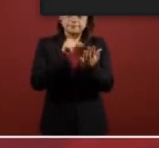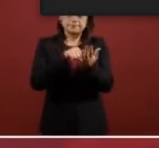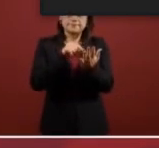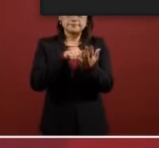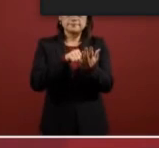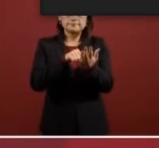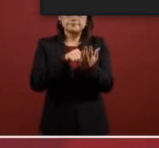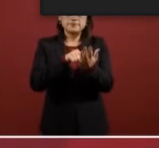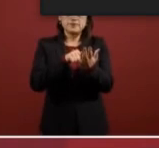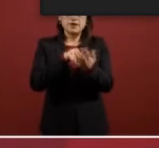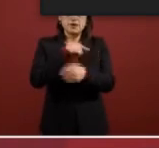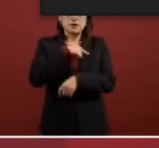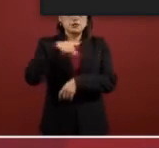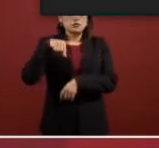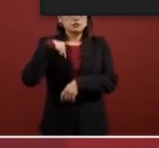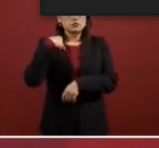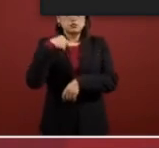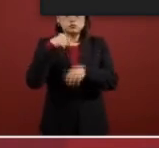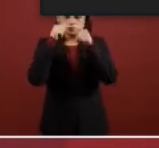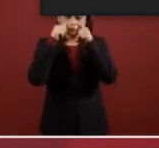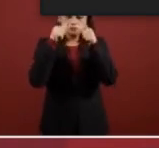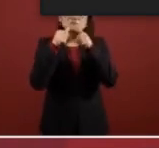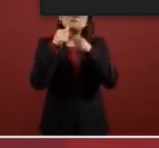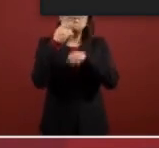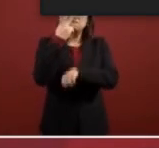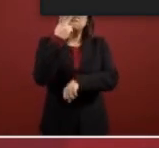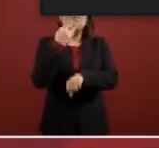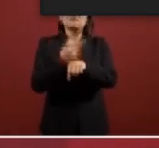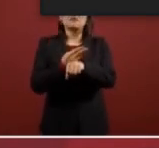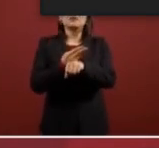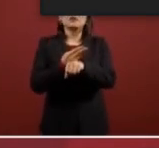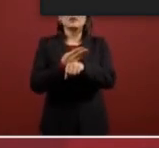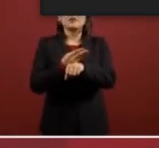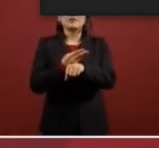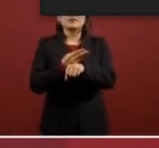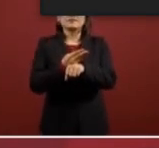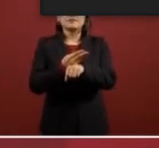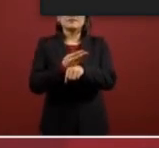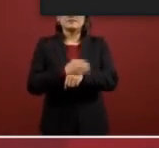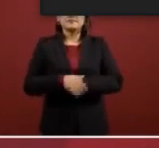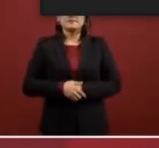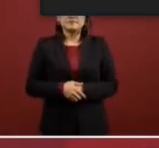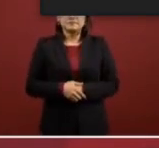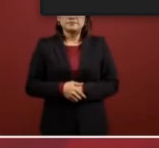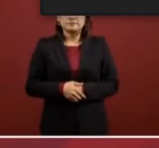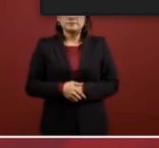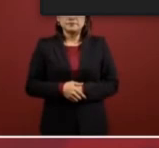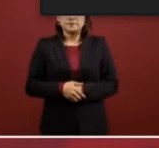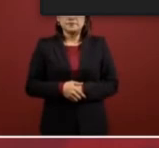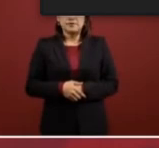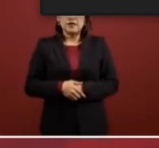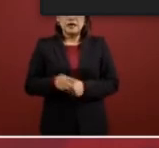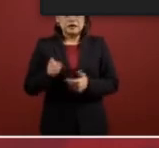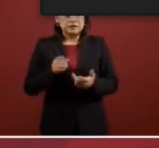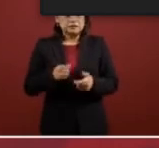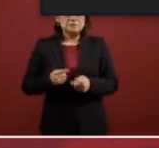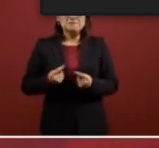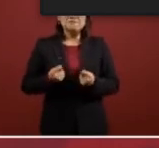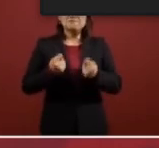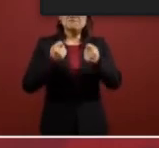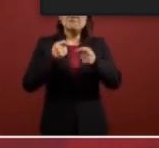manera responsable. No se apostó a la guerra, a la